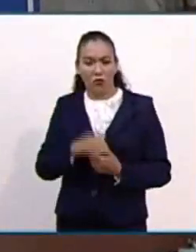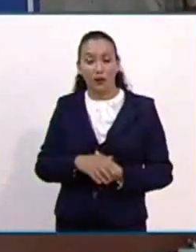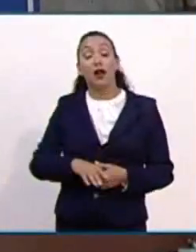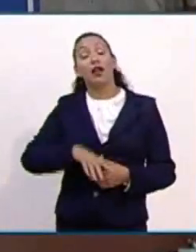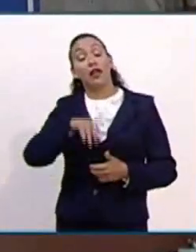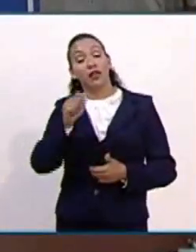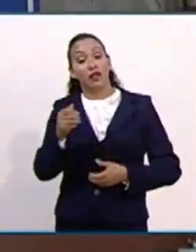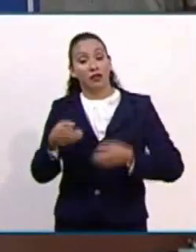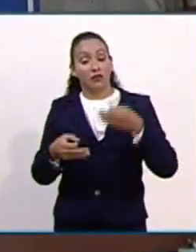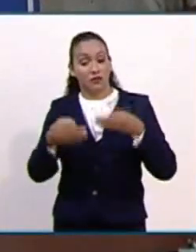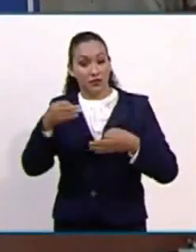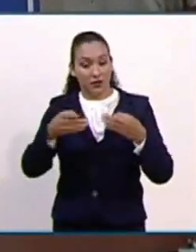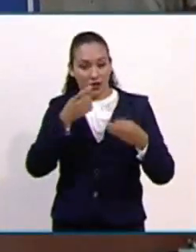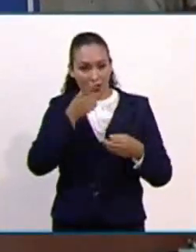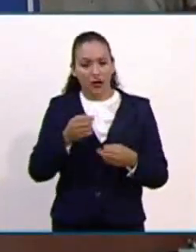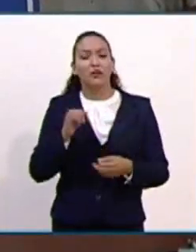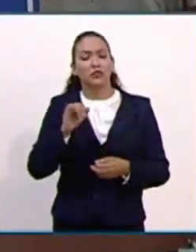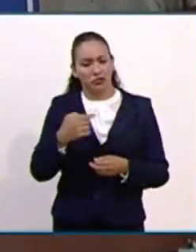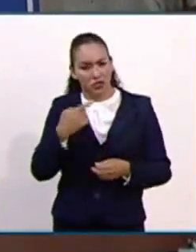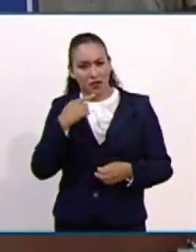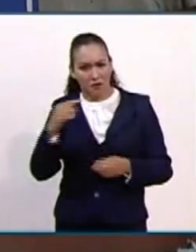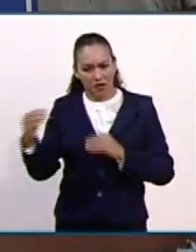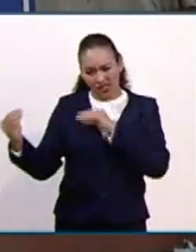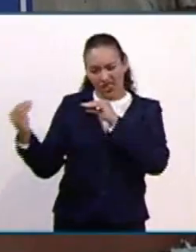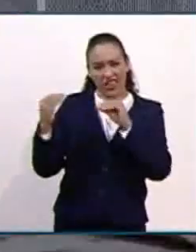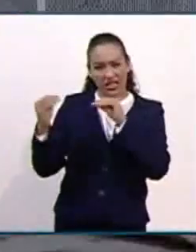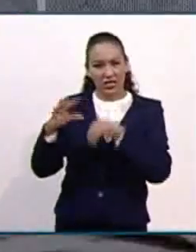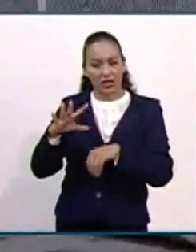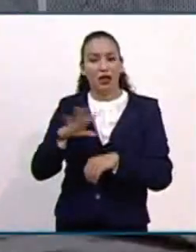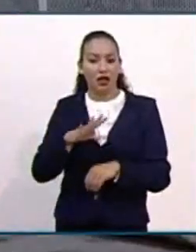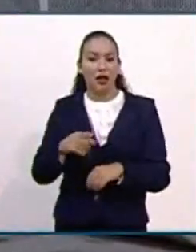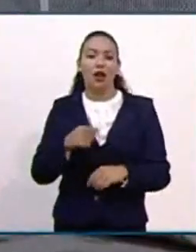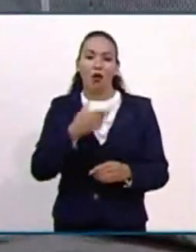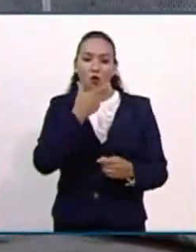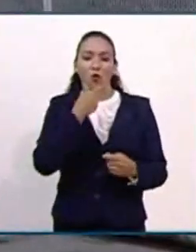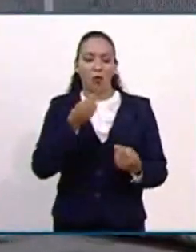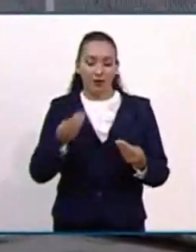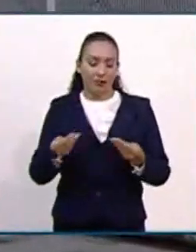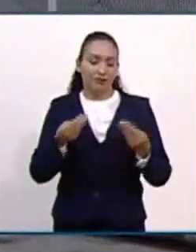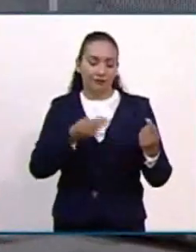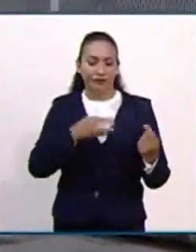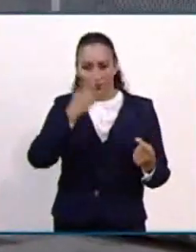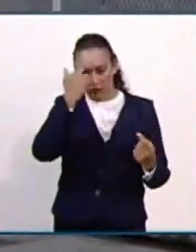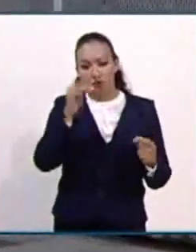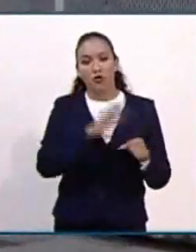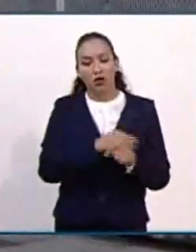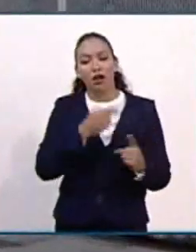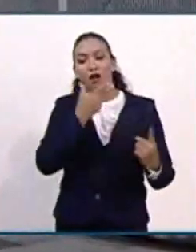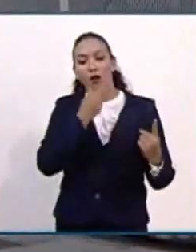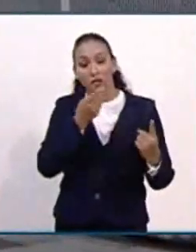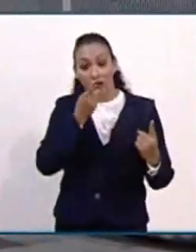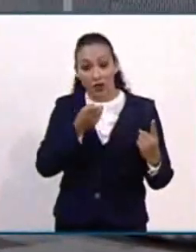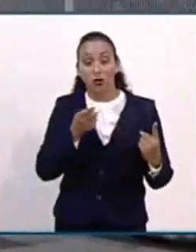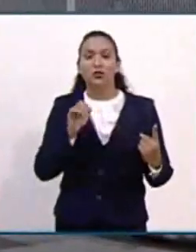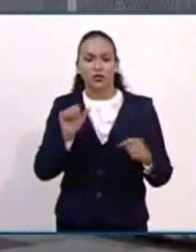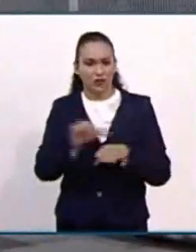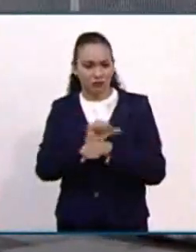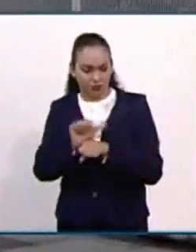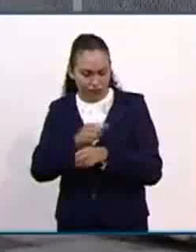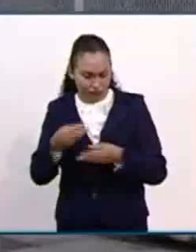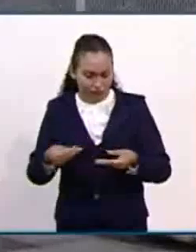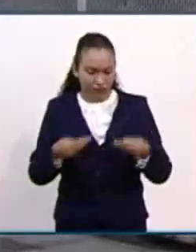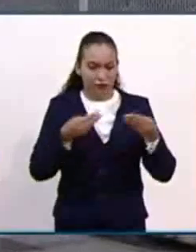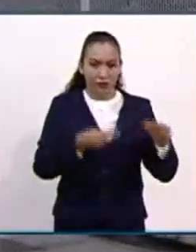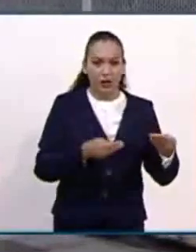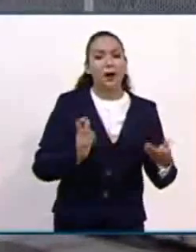tribunal colegiado confirmó el amparo concedido a este automovilista debido a que indicó que al condicionar la entrega del vehículo al